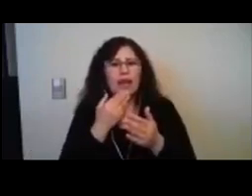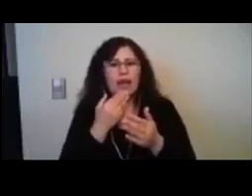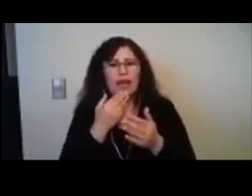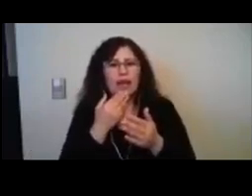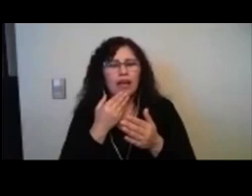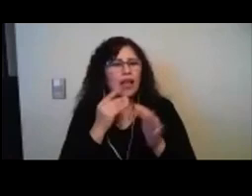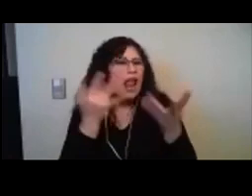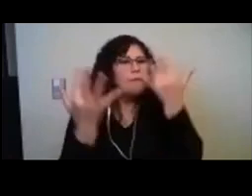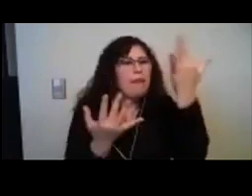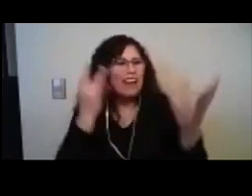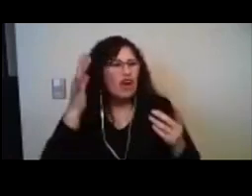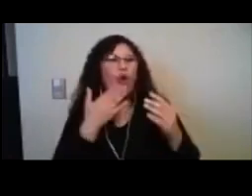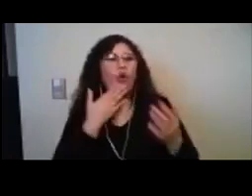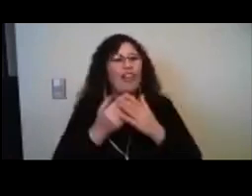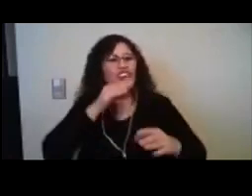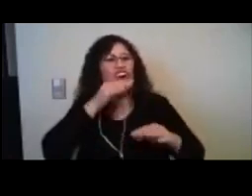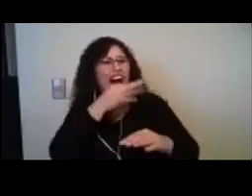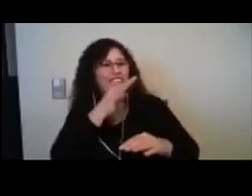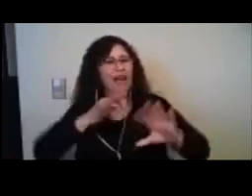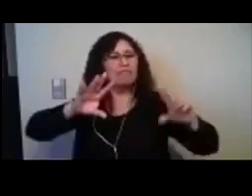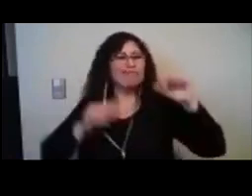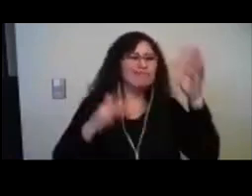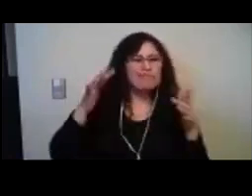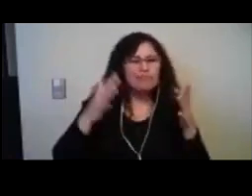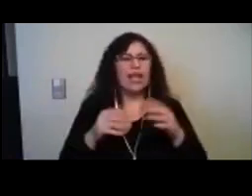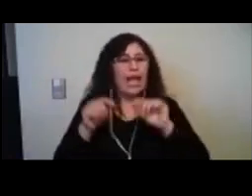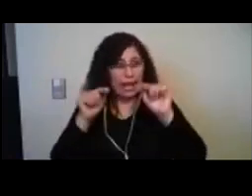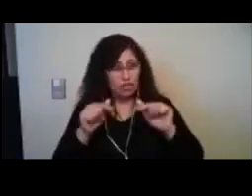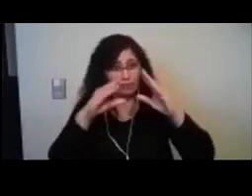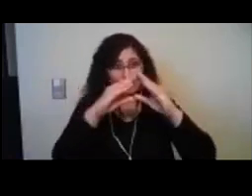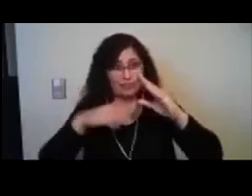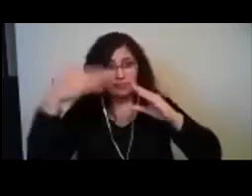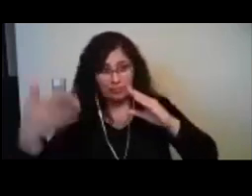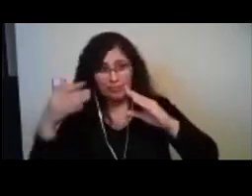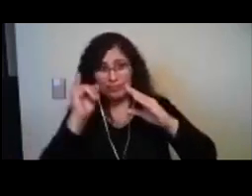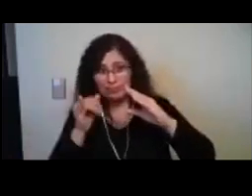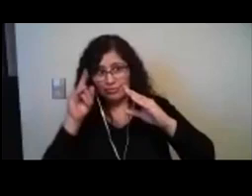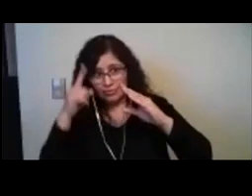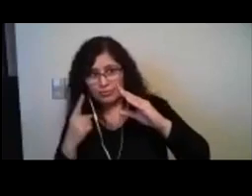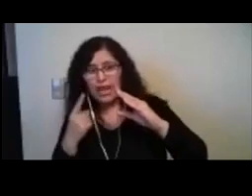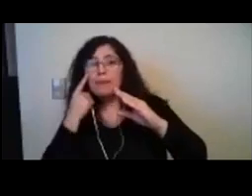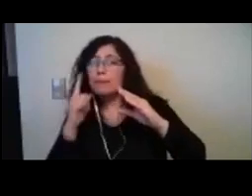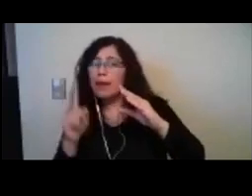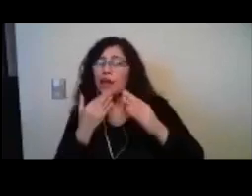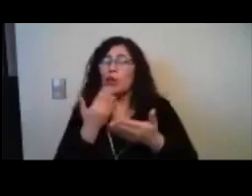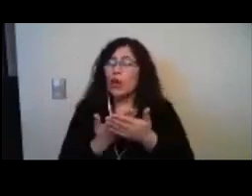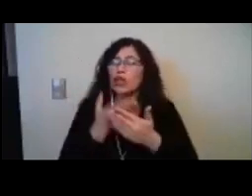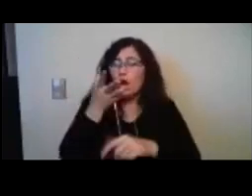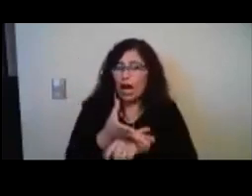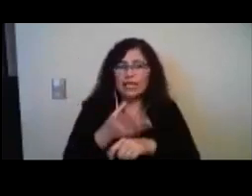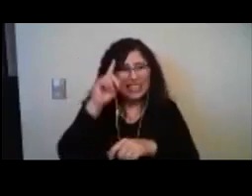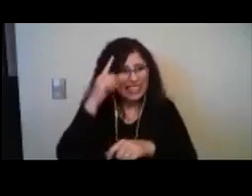hablar, ¿ya? Esos son manifestaciones de la vía extrapiramidal, ¿ya? Pero cuando hay lesiones a